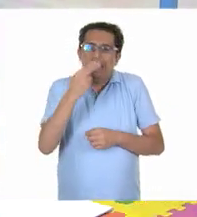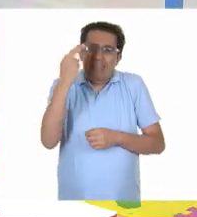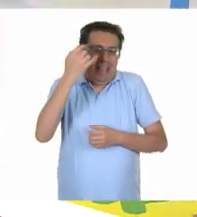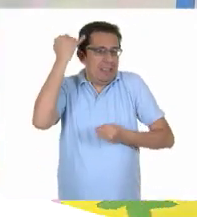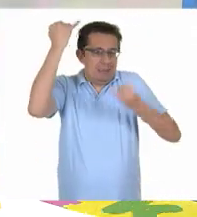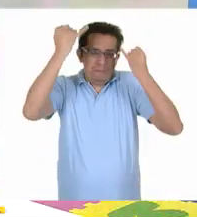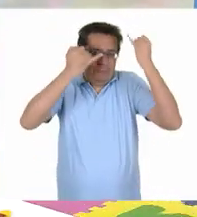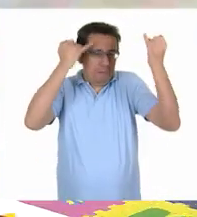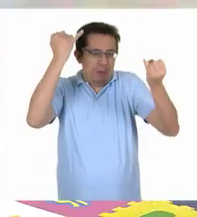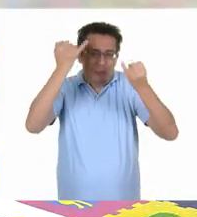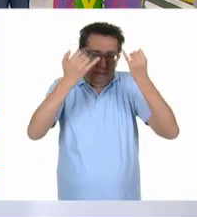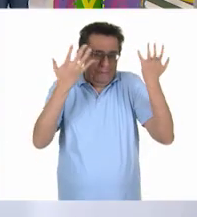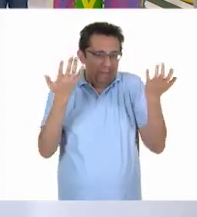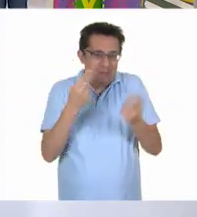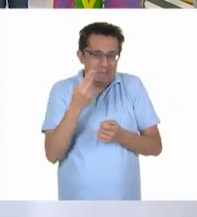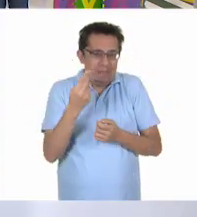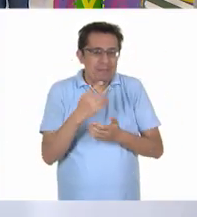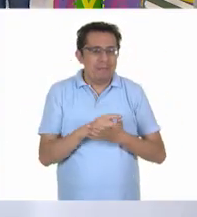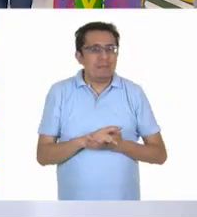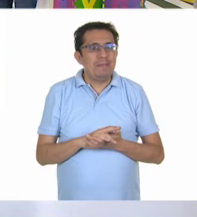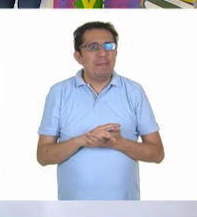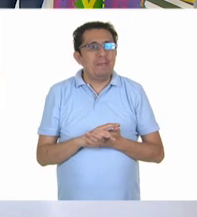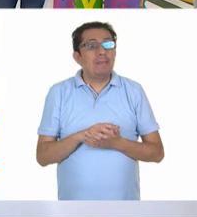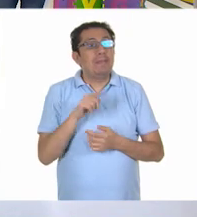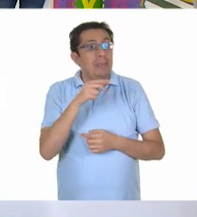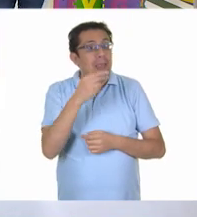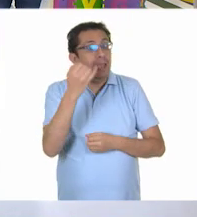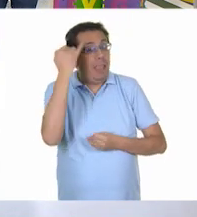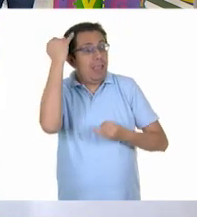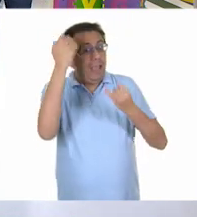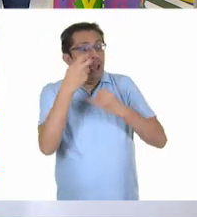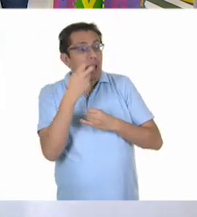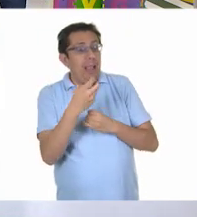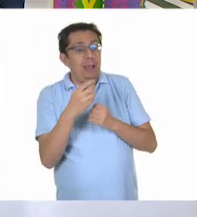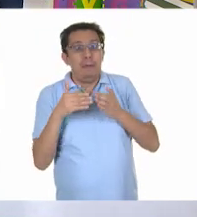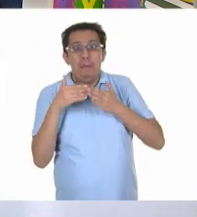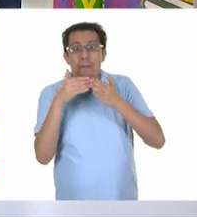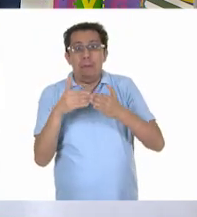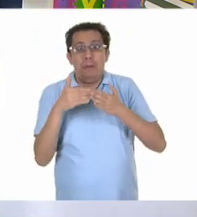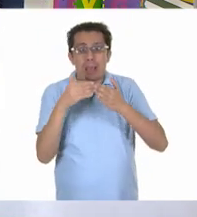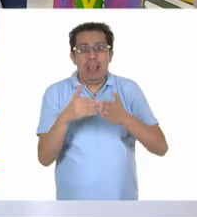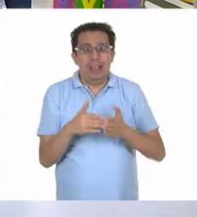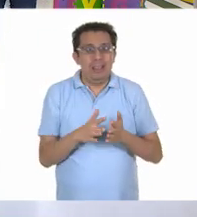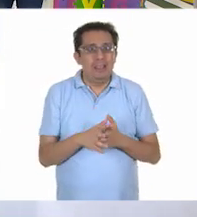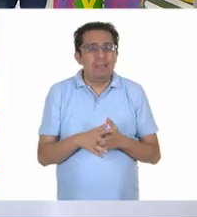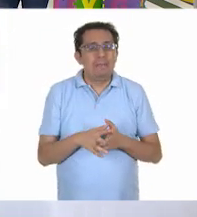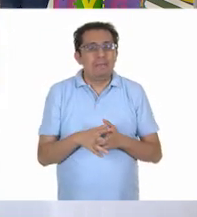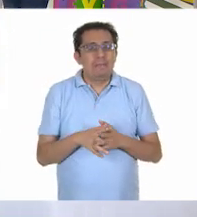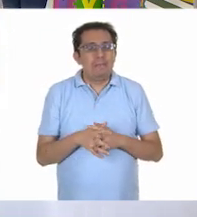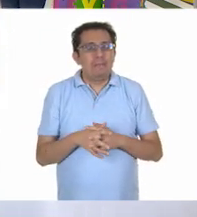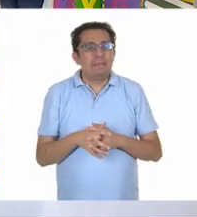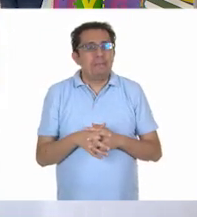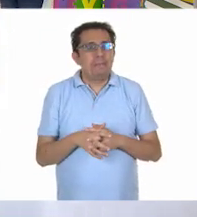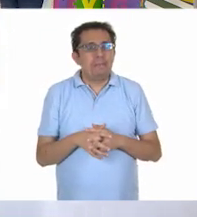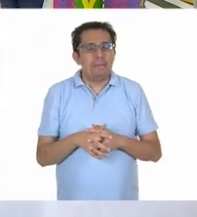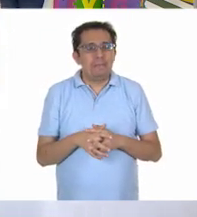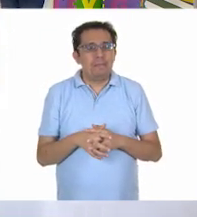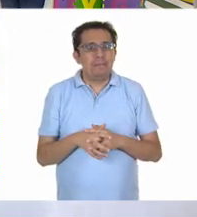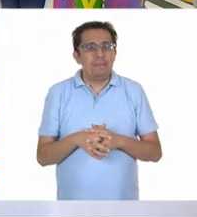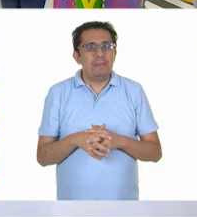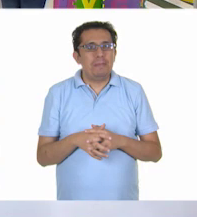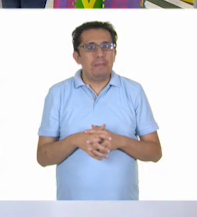¿Qué será? Bueno, es que es la imaginación, Ale. Hay que tener imaginación e imaginar que ese es un superbarco que hizo